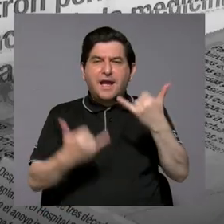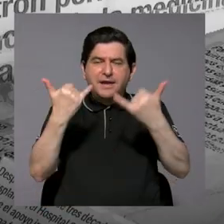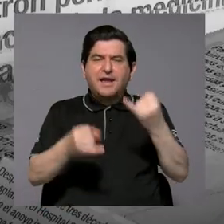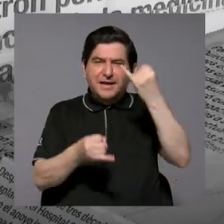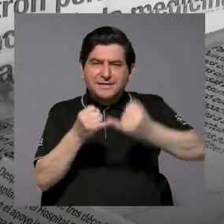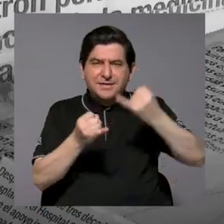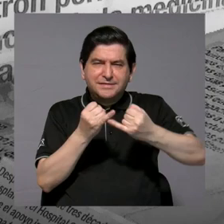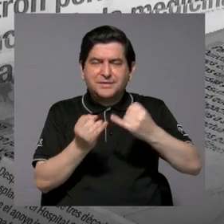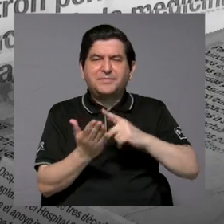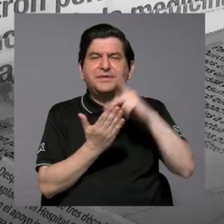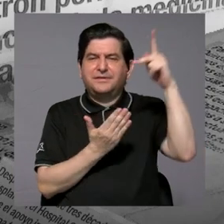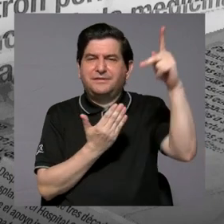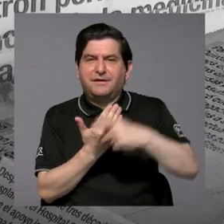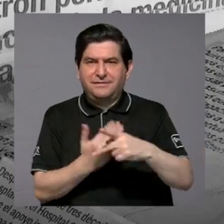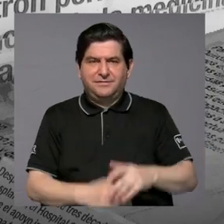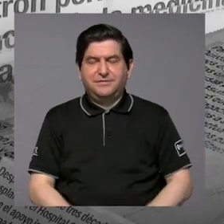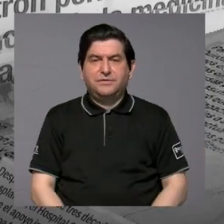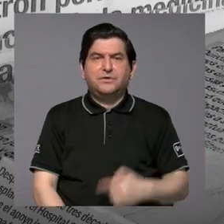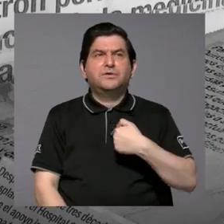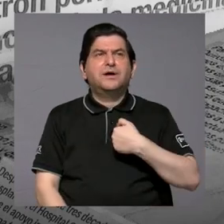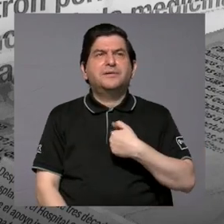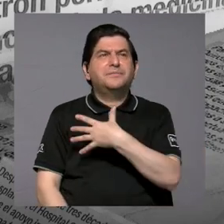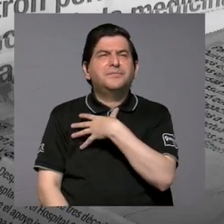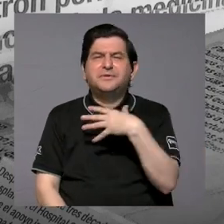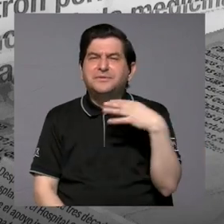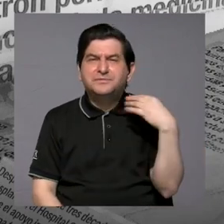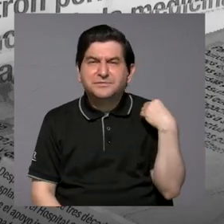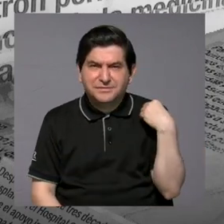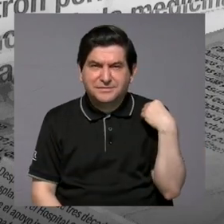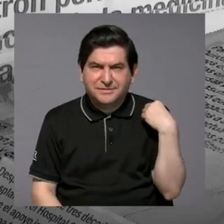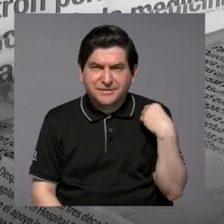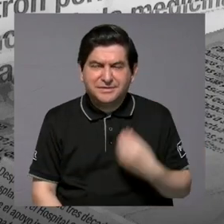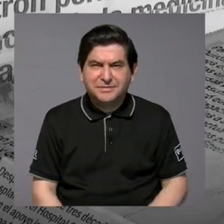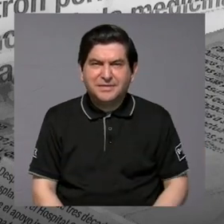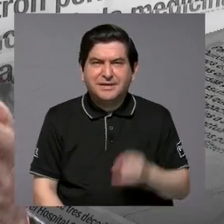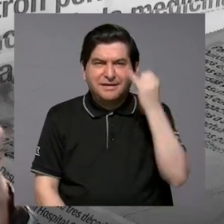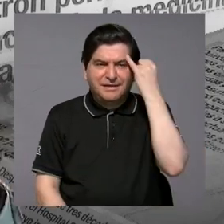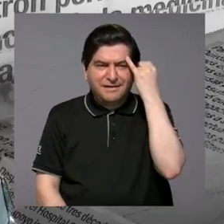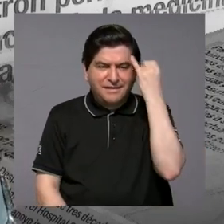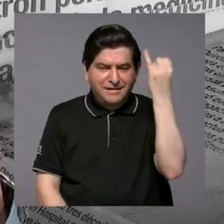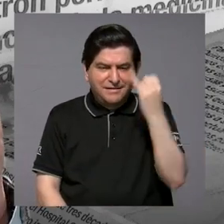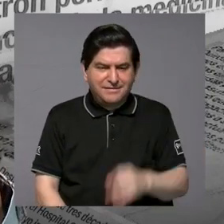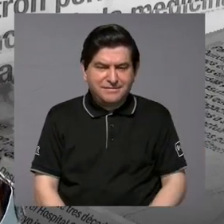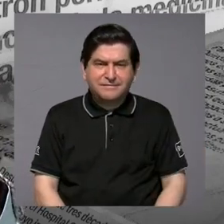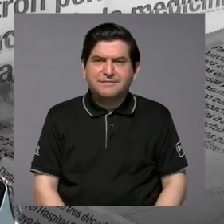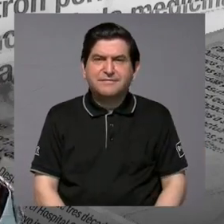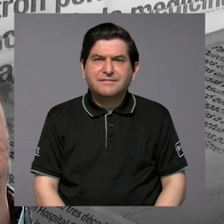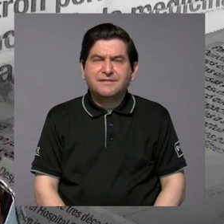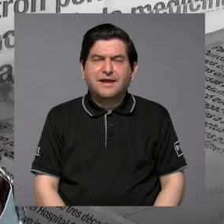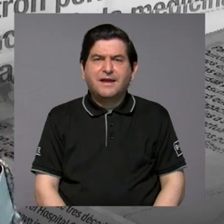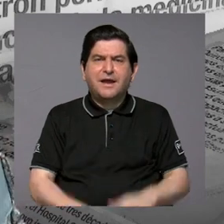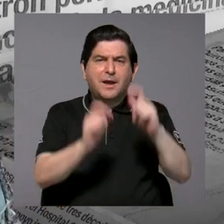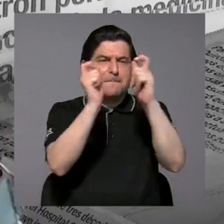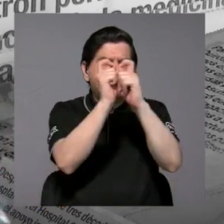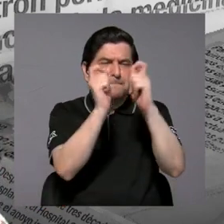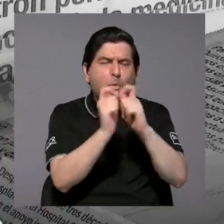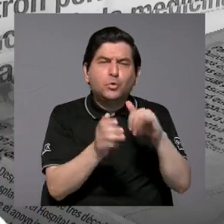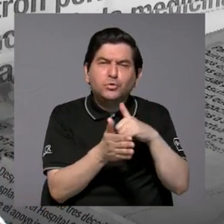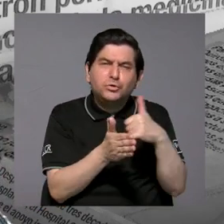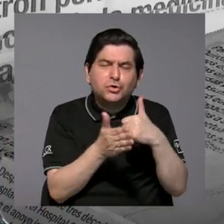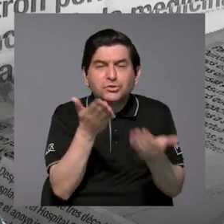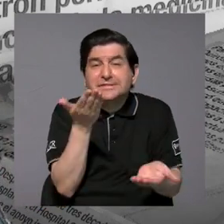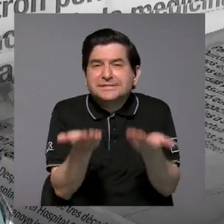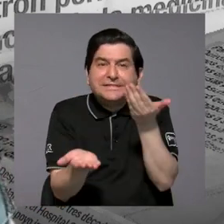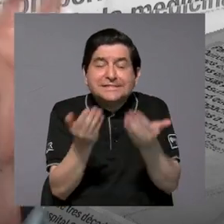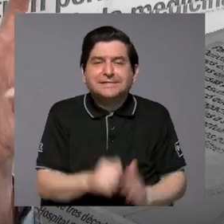Ania que ya nos estamos acercando al final del programa a mí me gustaría también eh ver Cuáles son los puntos